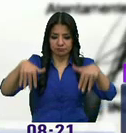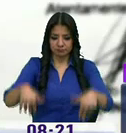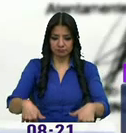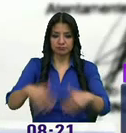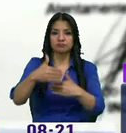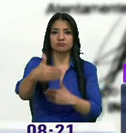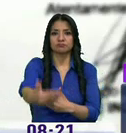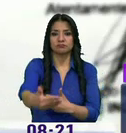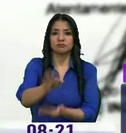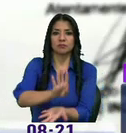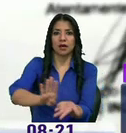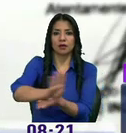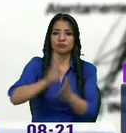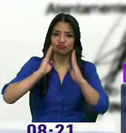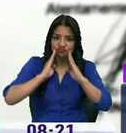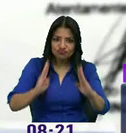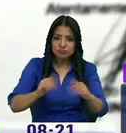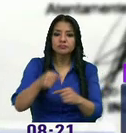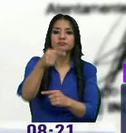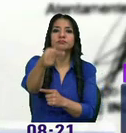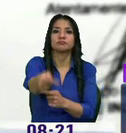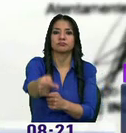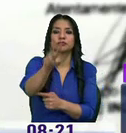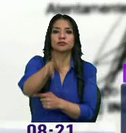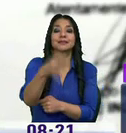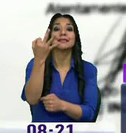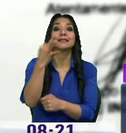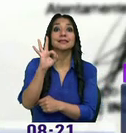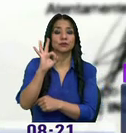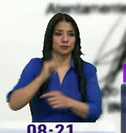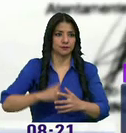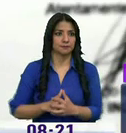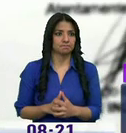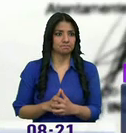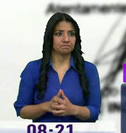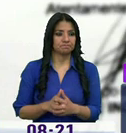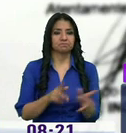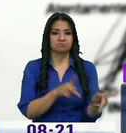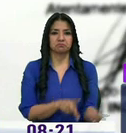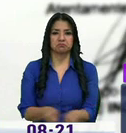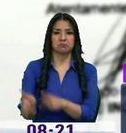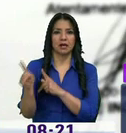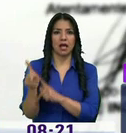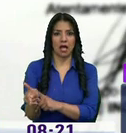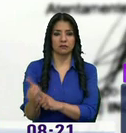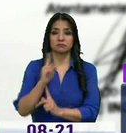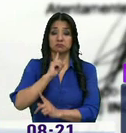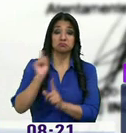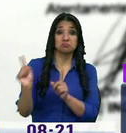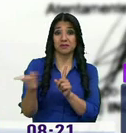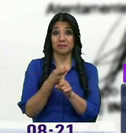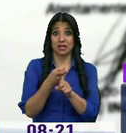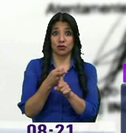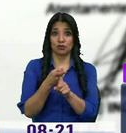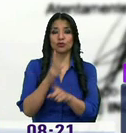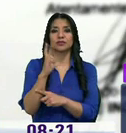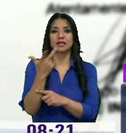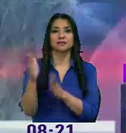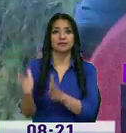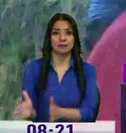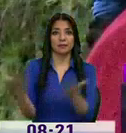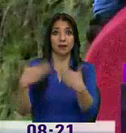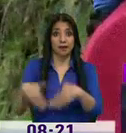donde consta este barrio se atenderá en los años posteriores al 2019. Esto pues la planificación determinaría que primero debe acabarse la tercera